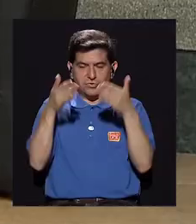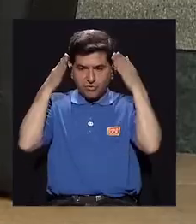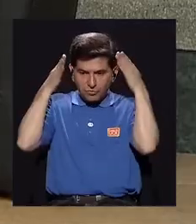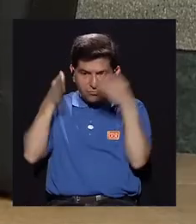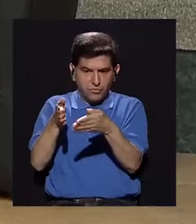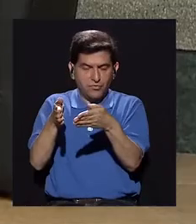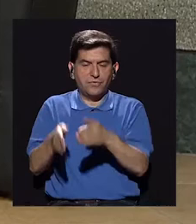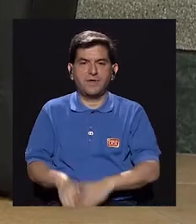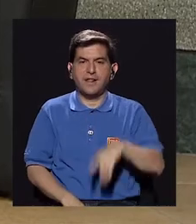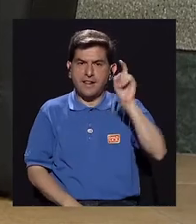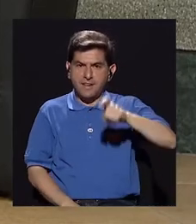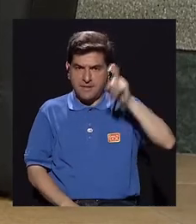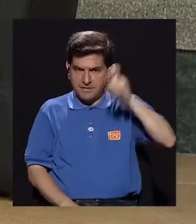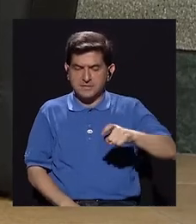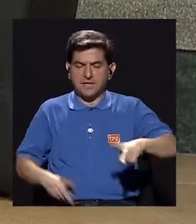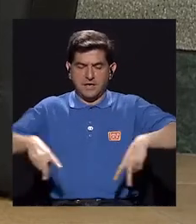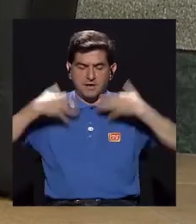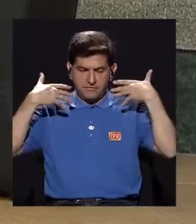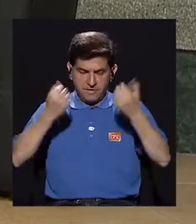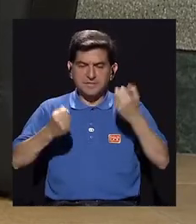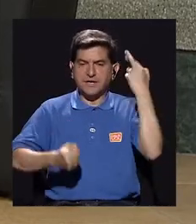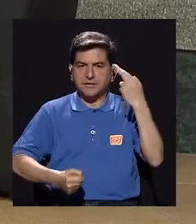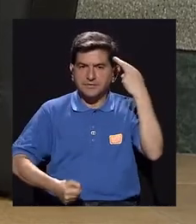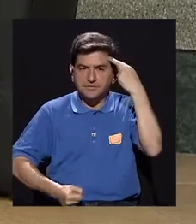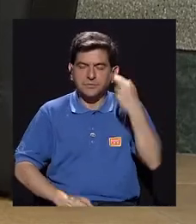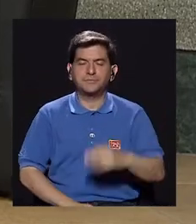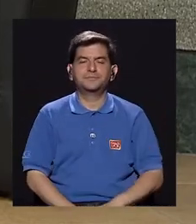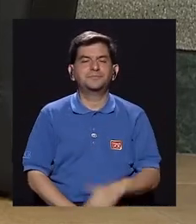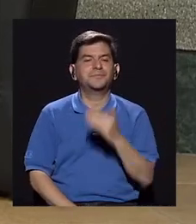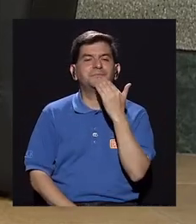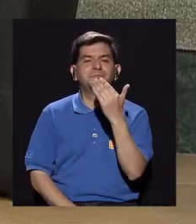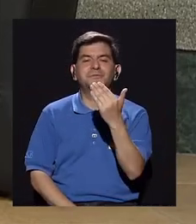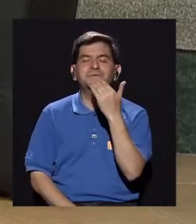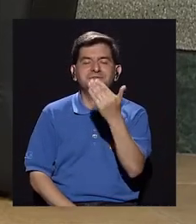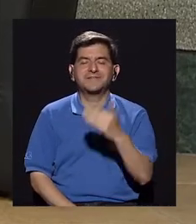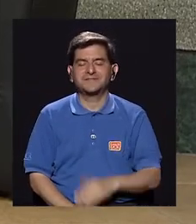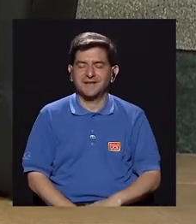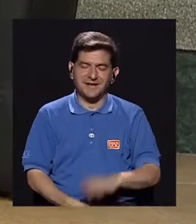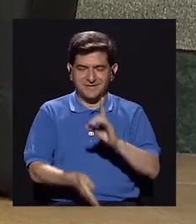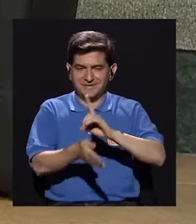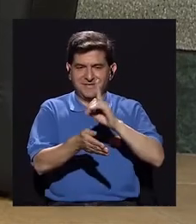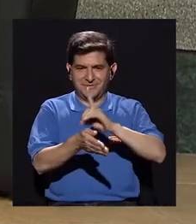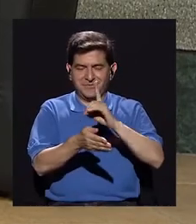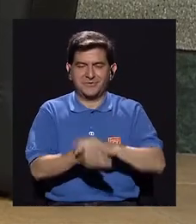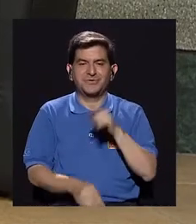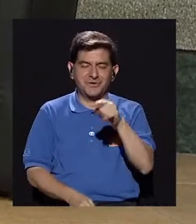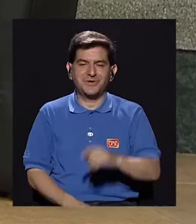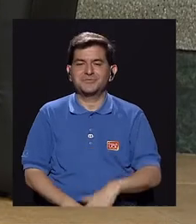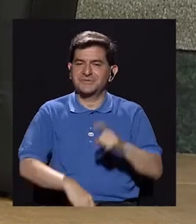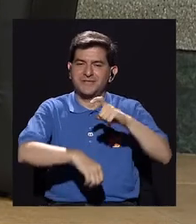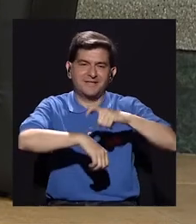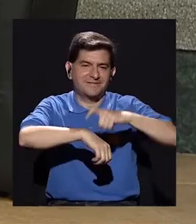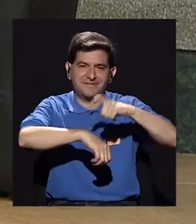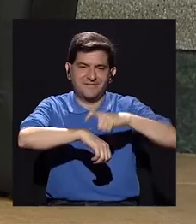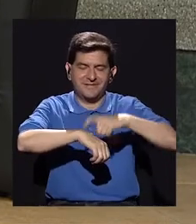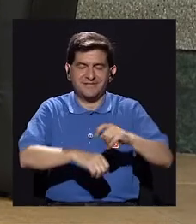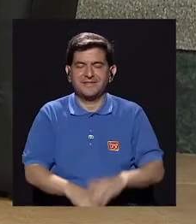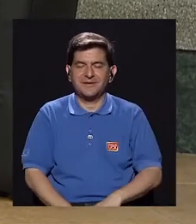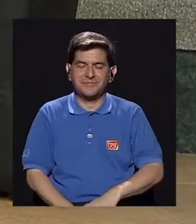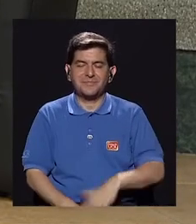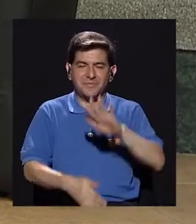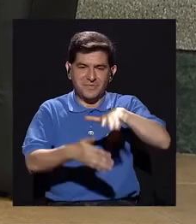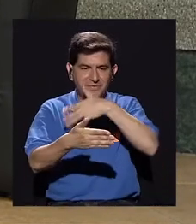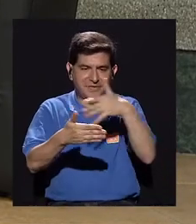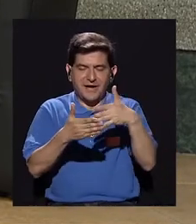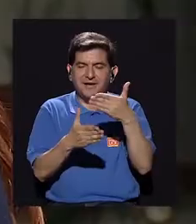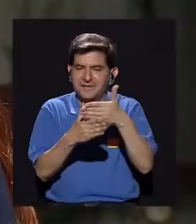estamos centrando y por la que debemos tener una vida saludable. Bueno, agradecerte, doctora. Muchísimas gracias por este ratito que ha